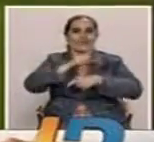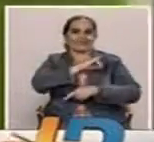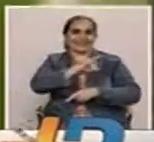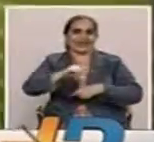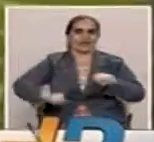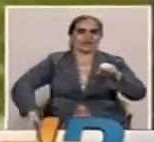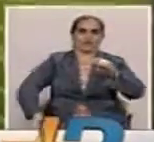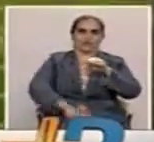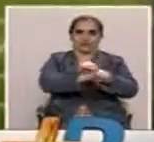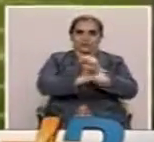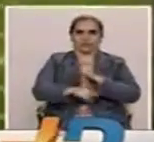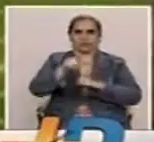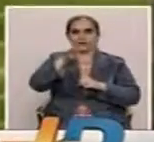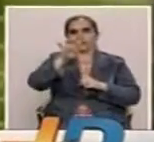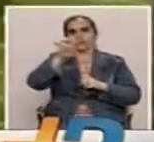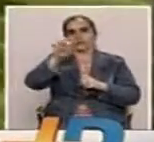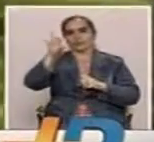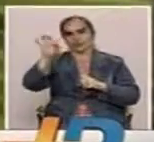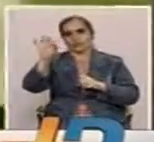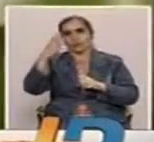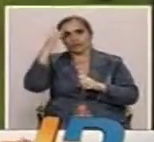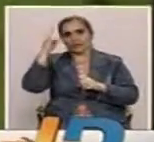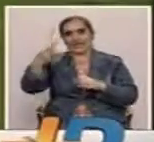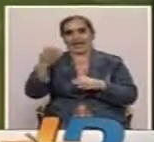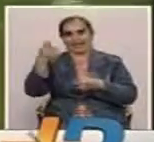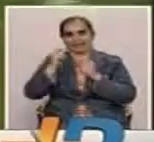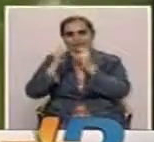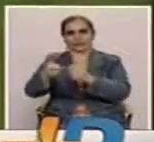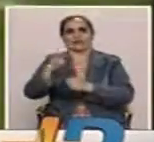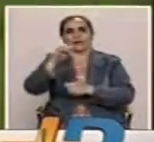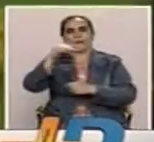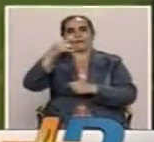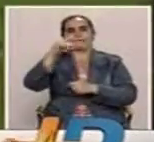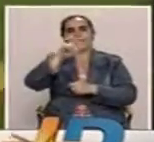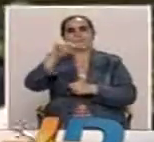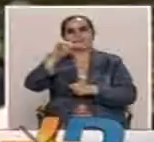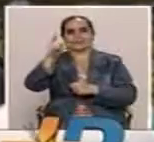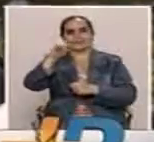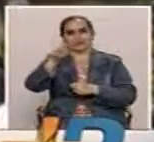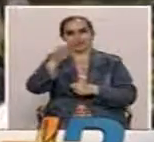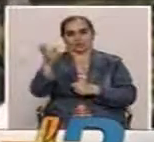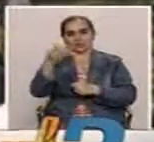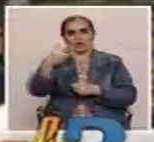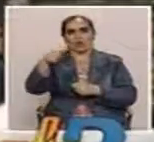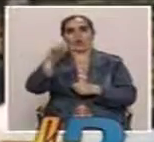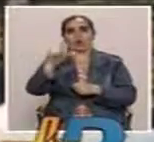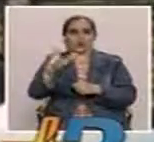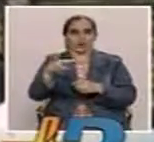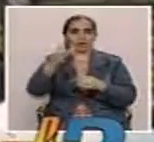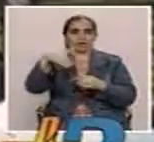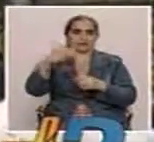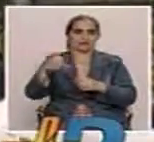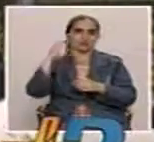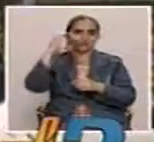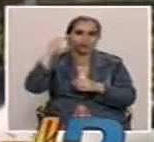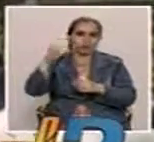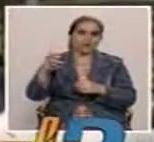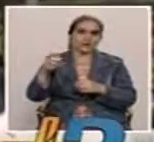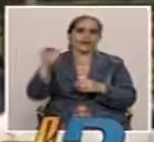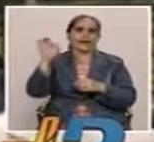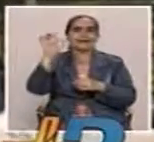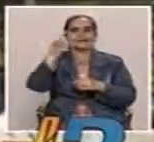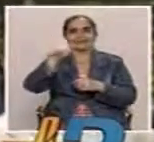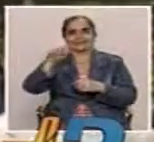90, donde lo apodaron el mellizo del gol. También militó en Cúcuta, Santa Fe y Junior. Cada día iba siendo un día